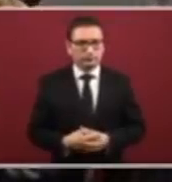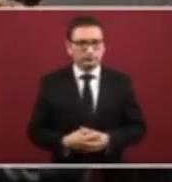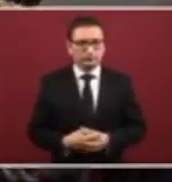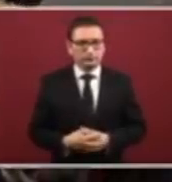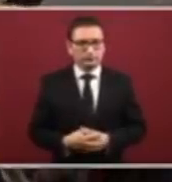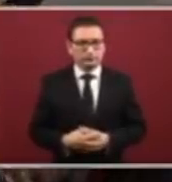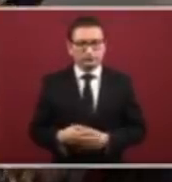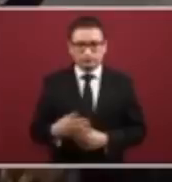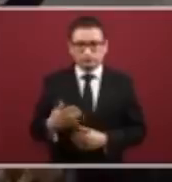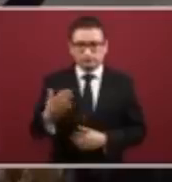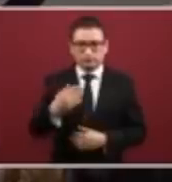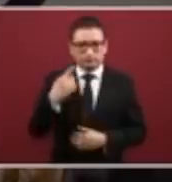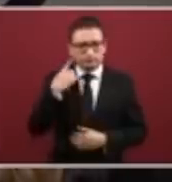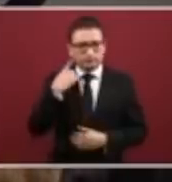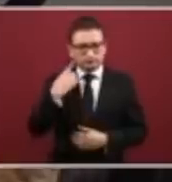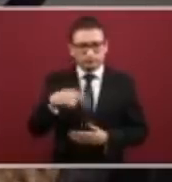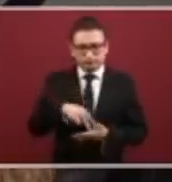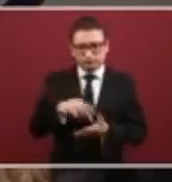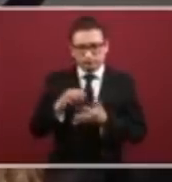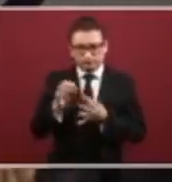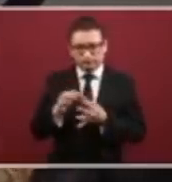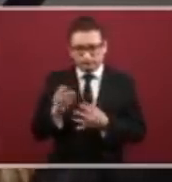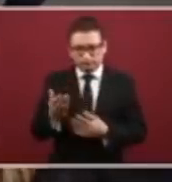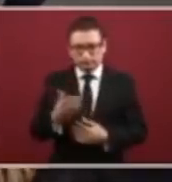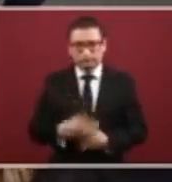A ver, explica, pero